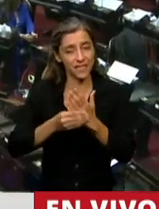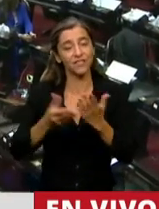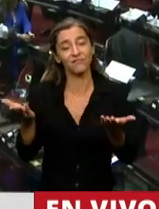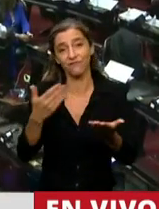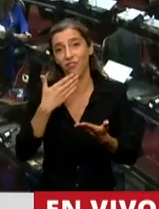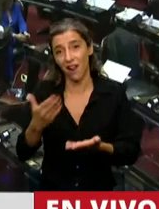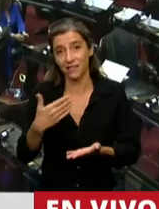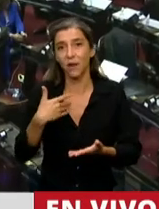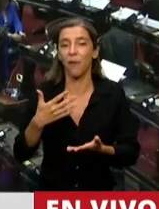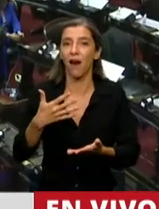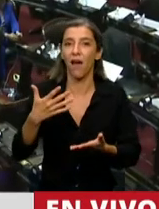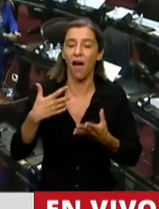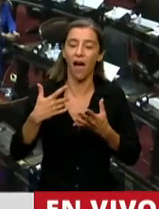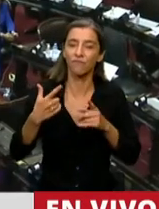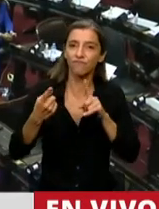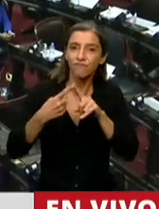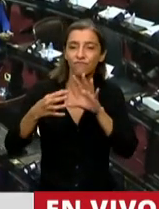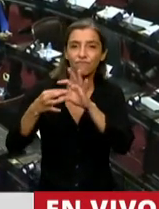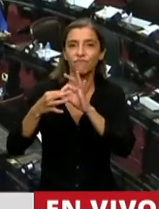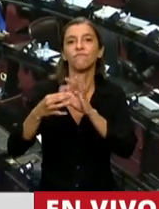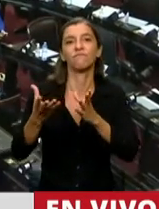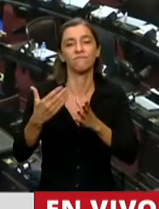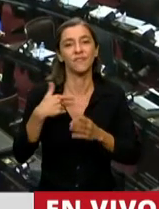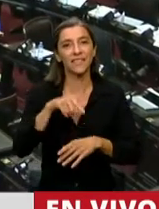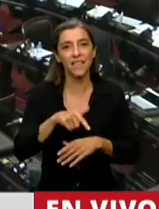el compromiso también de sostener este impulso y motivar a las